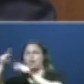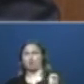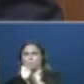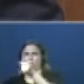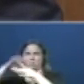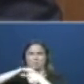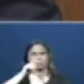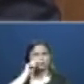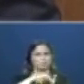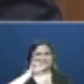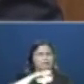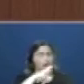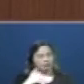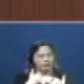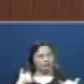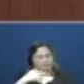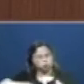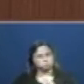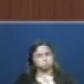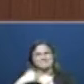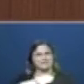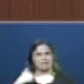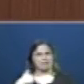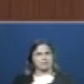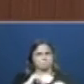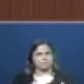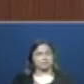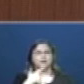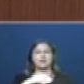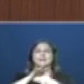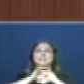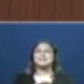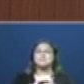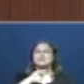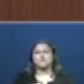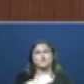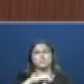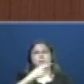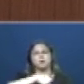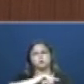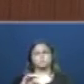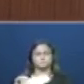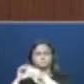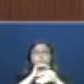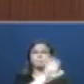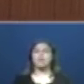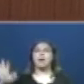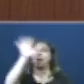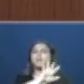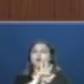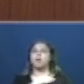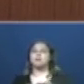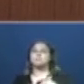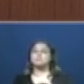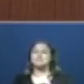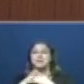las que ya estamos trabajando en materia de comercialización es esencial que se armonice a nivel nacional la normativa relativa a